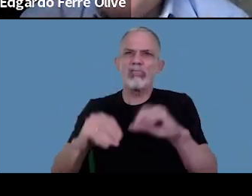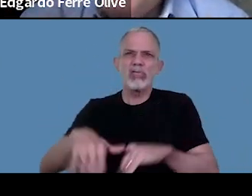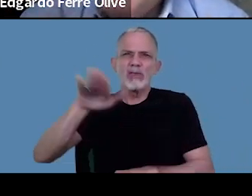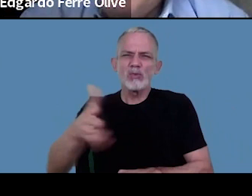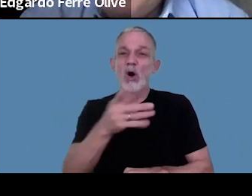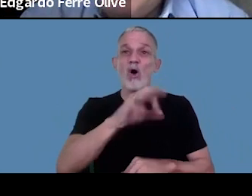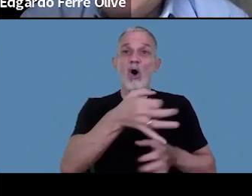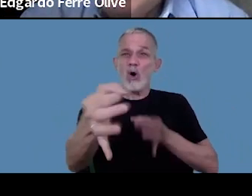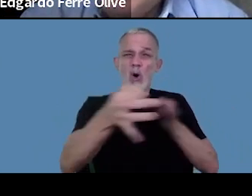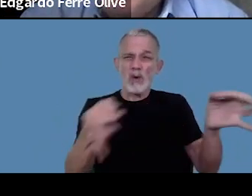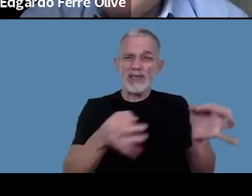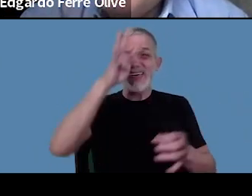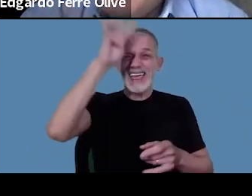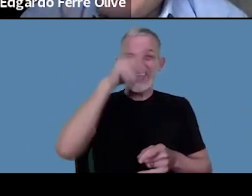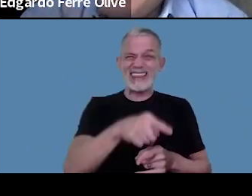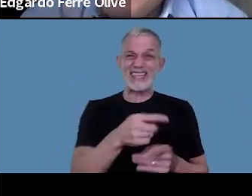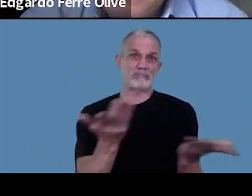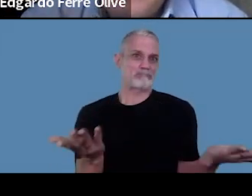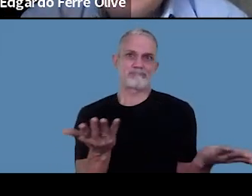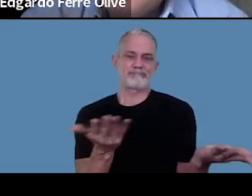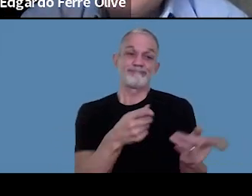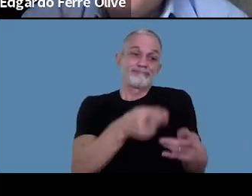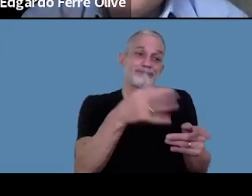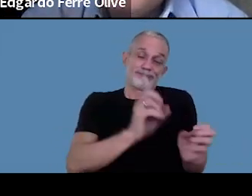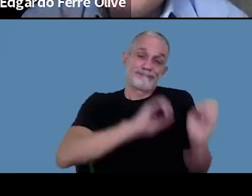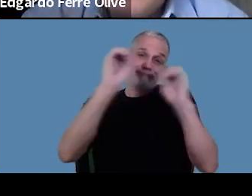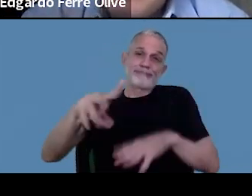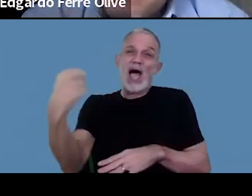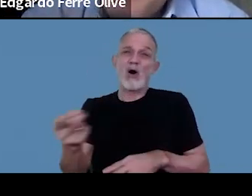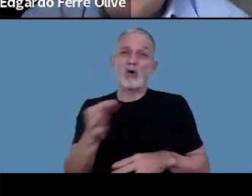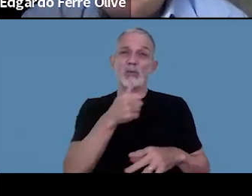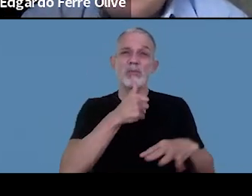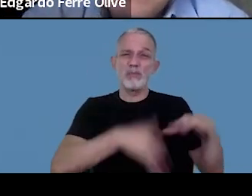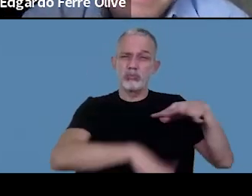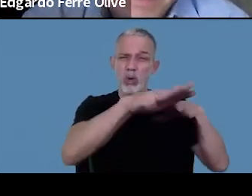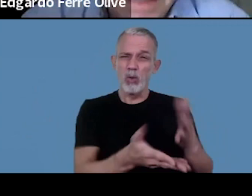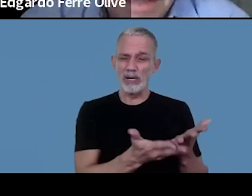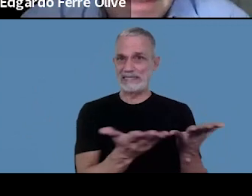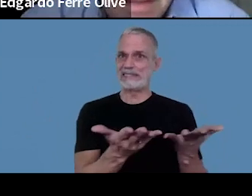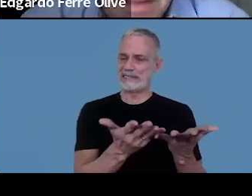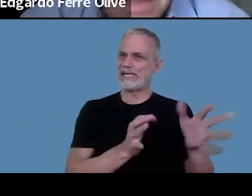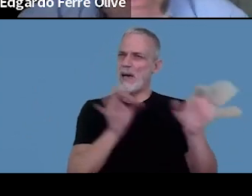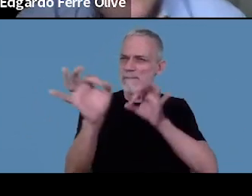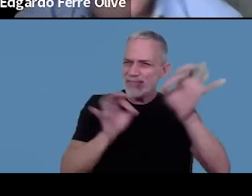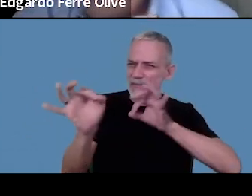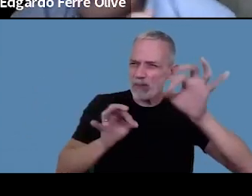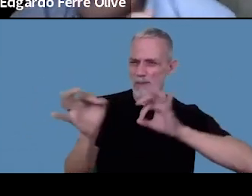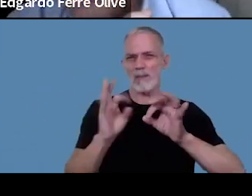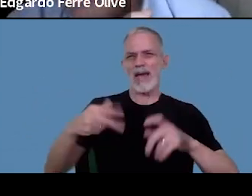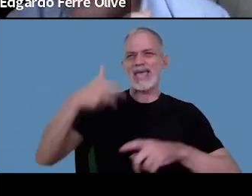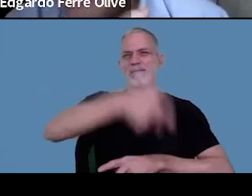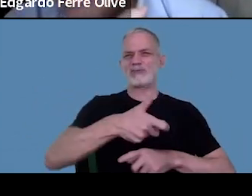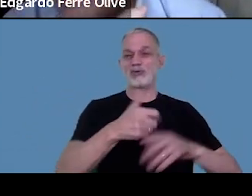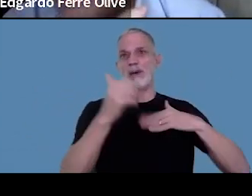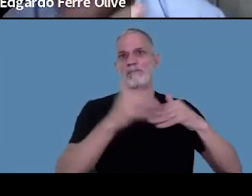locales, comunidades indígenas tengan que verse trasladadas. O sea, fíjense qué importancia las mediciones que hay que hacer. Otra de las